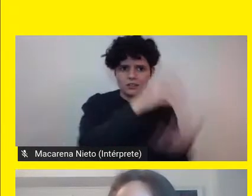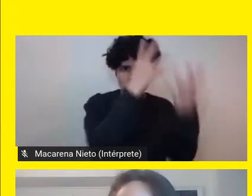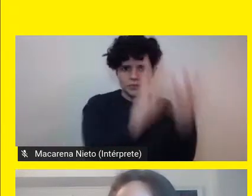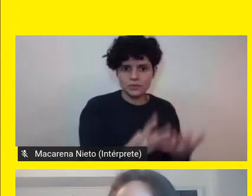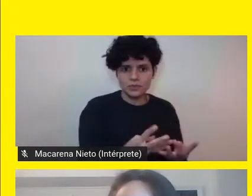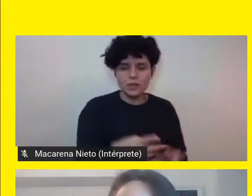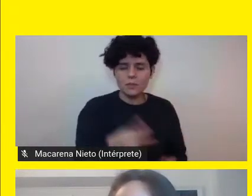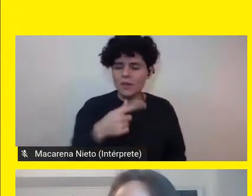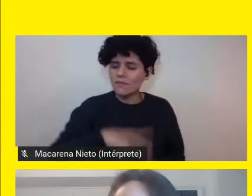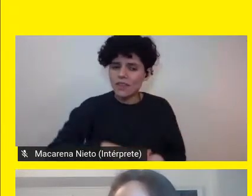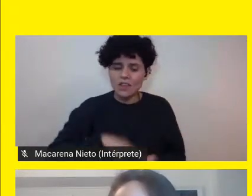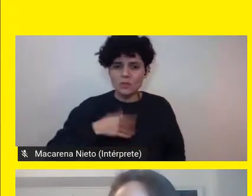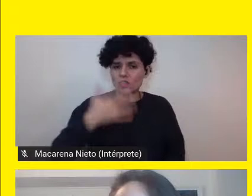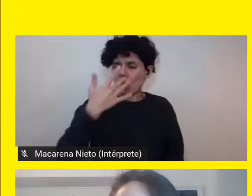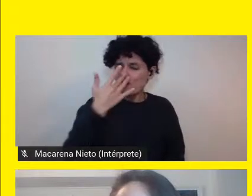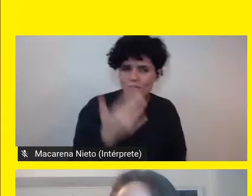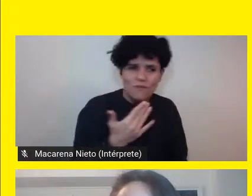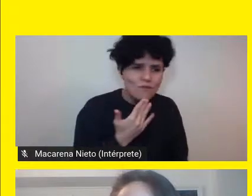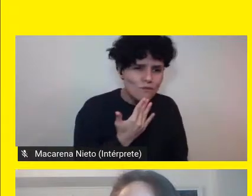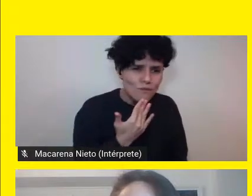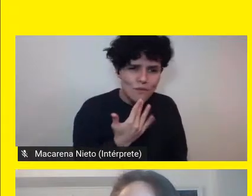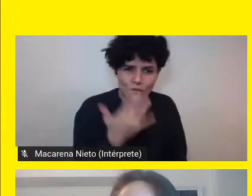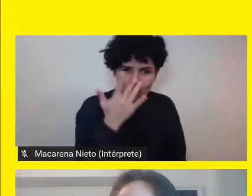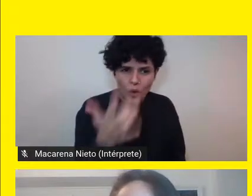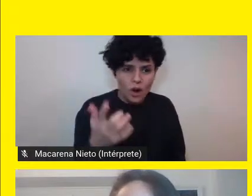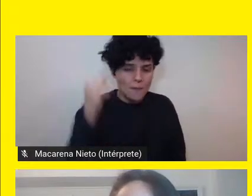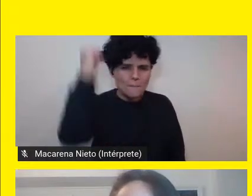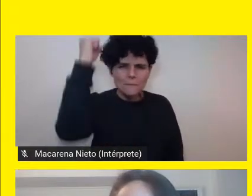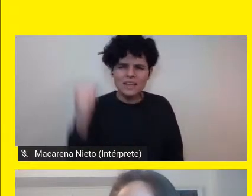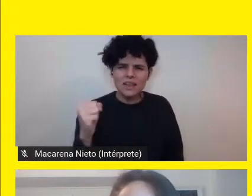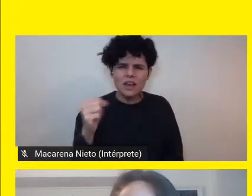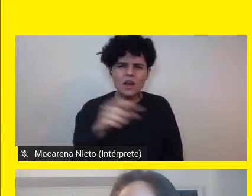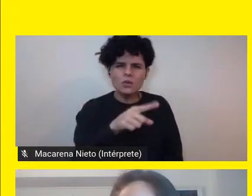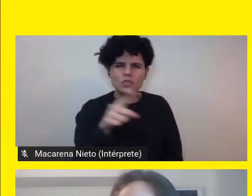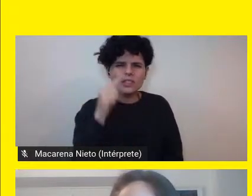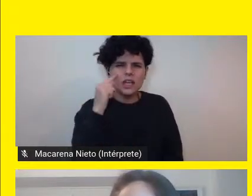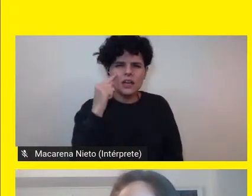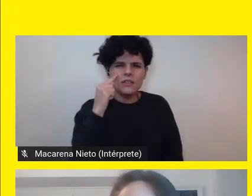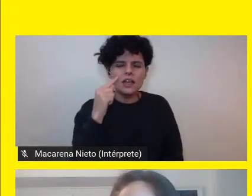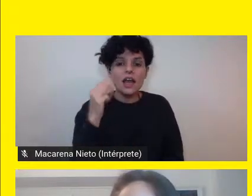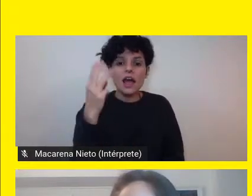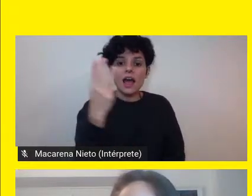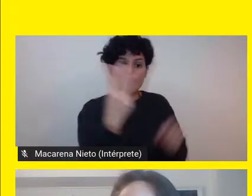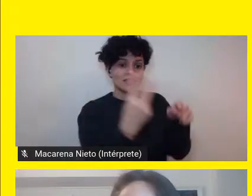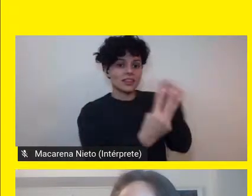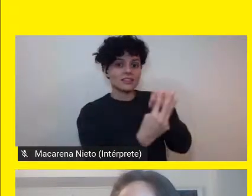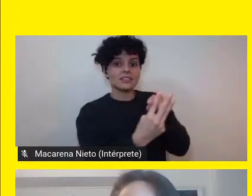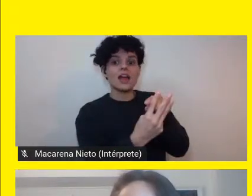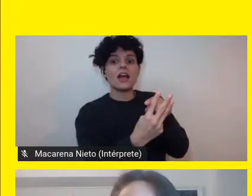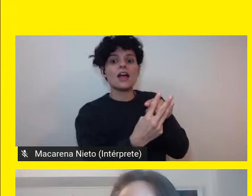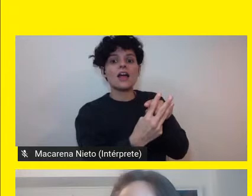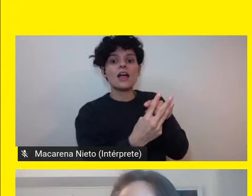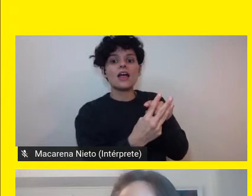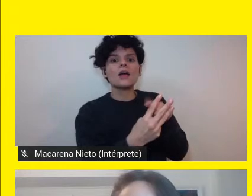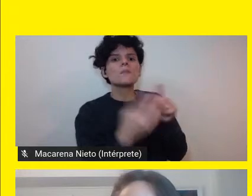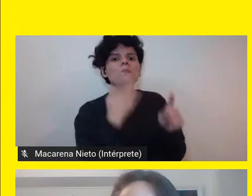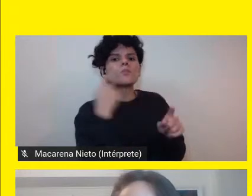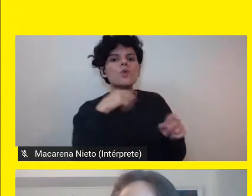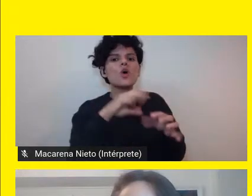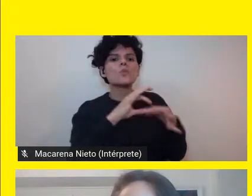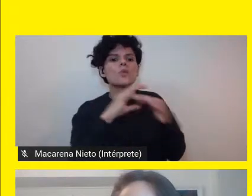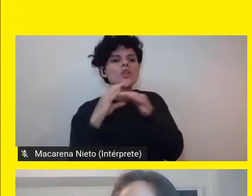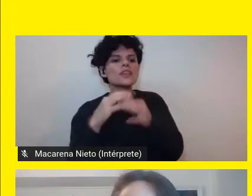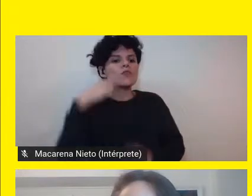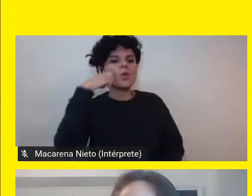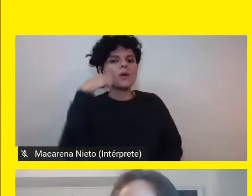Piñera, que dijo, no sé si lo escucharon, pero indultó a 3 presos de Punta Peuco y dijo que fue por razones humanitarias, que quería que